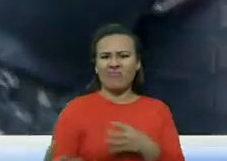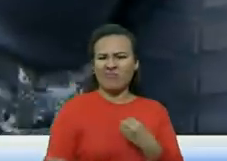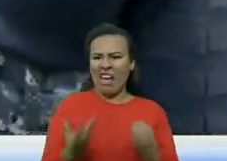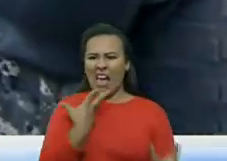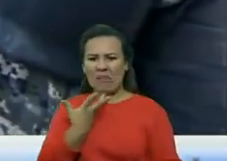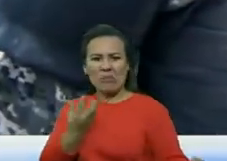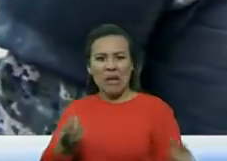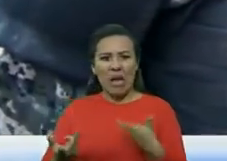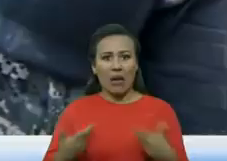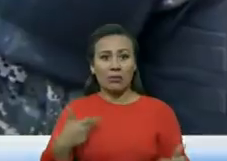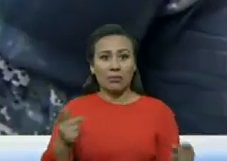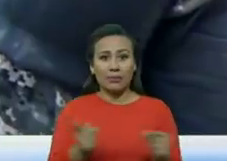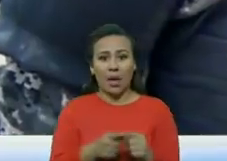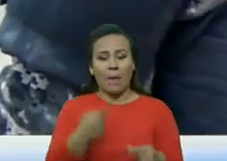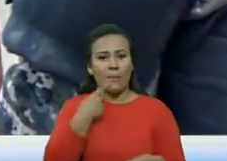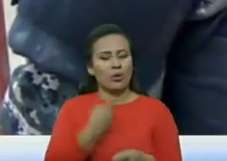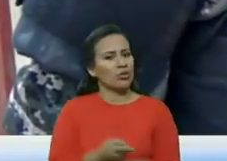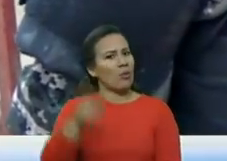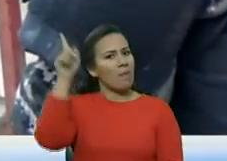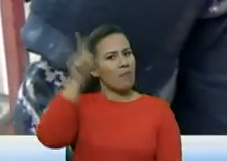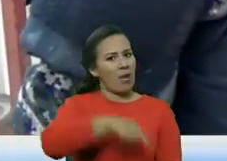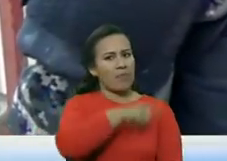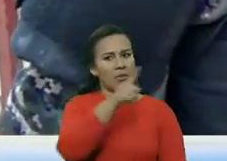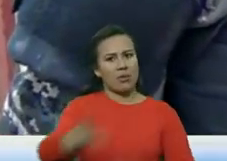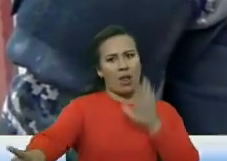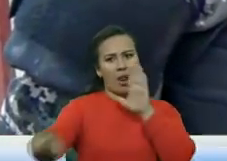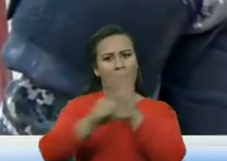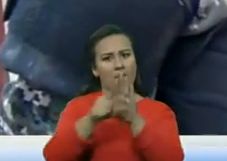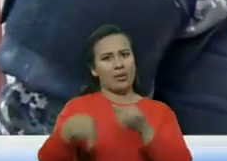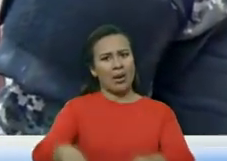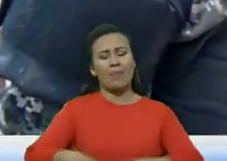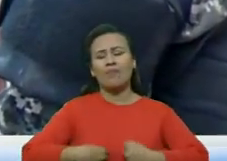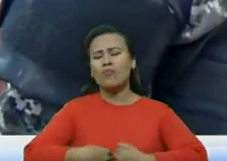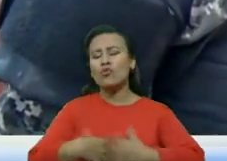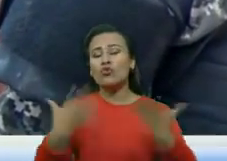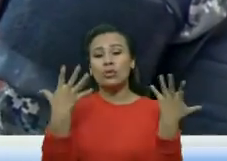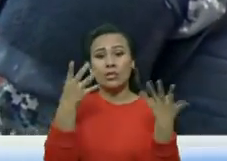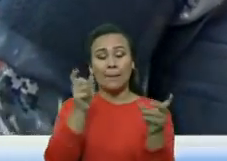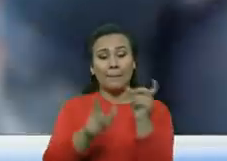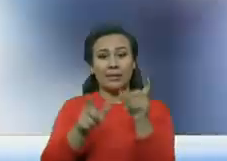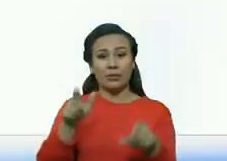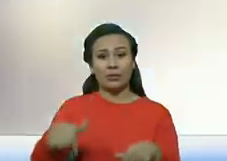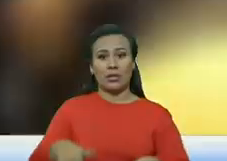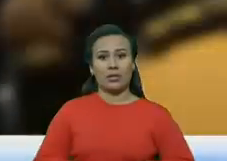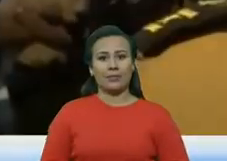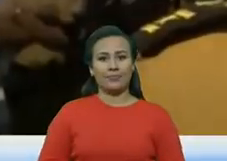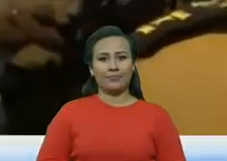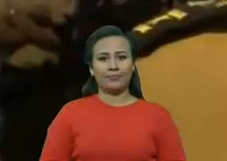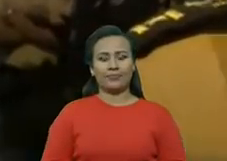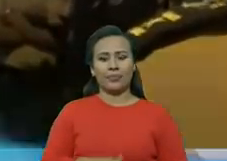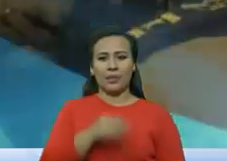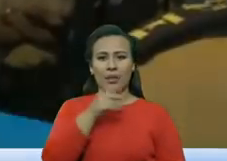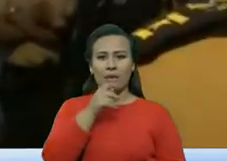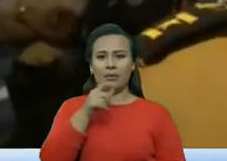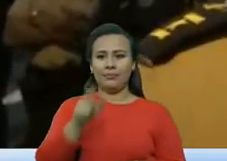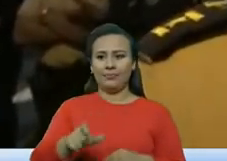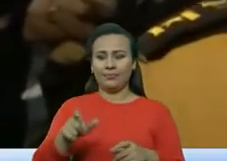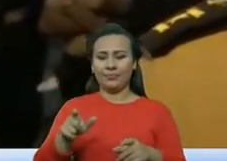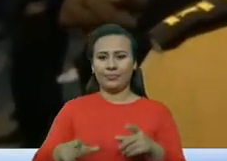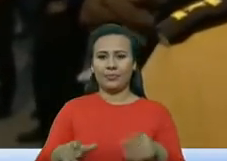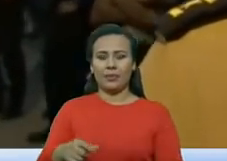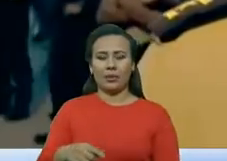agresiones, lo que habría incrementado la ilegalidad en el sector. Una gran cantidad de habitantes de estos sectores son los que dan a conocer